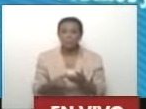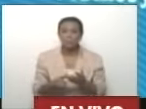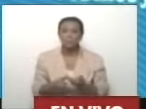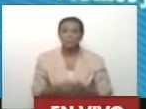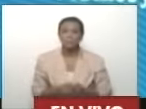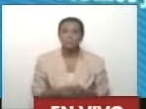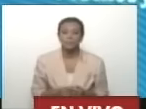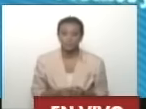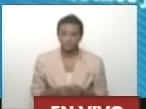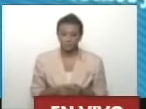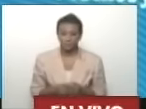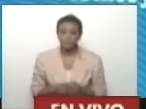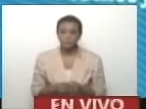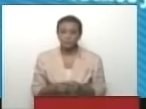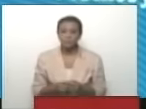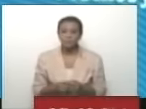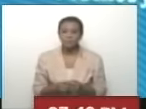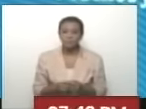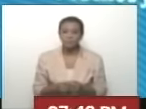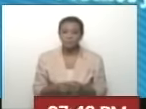nota.